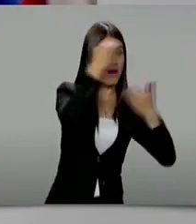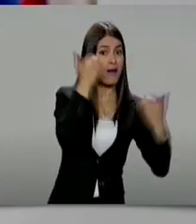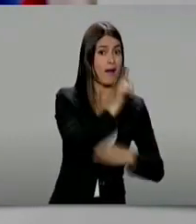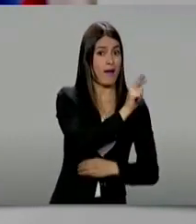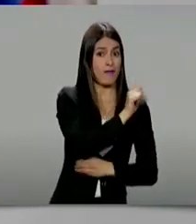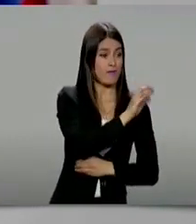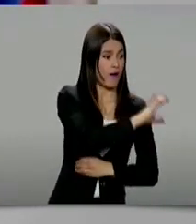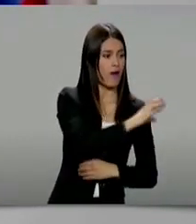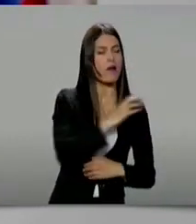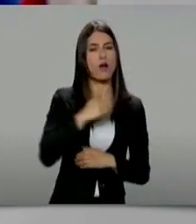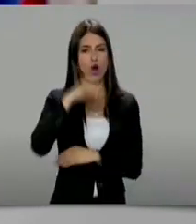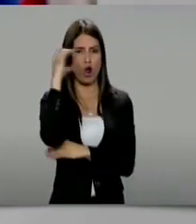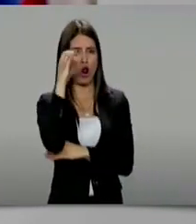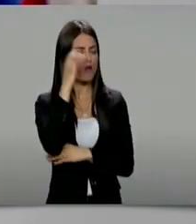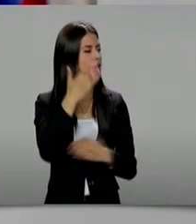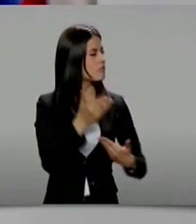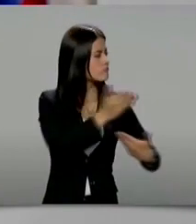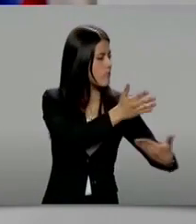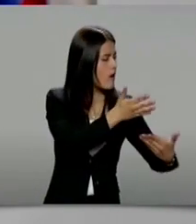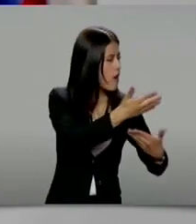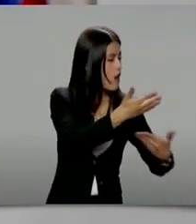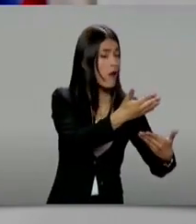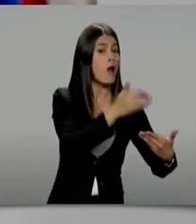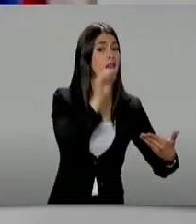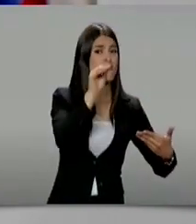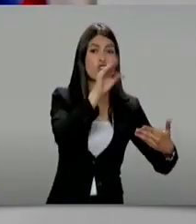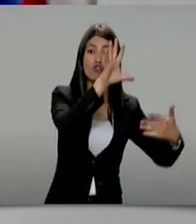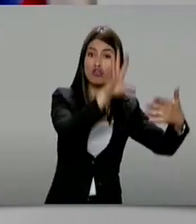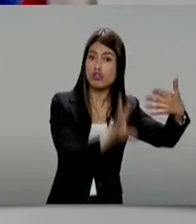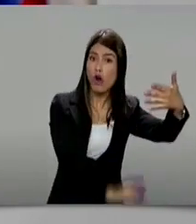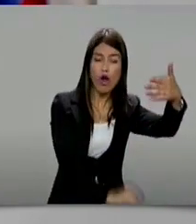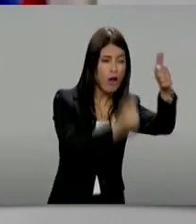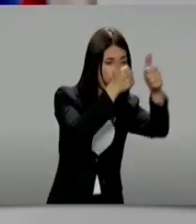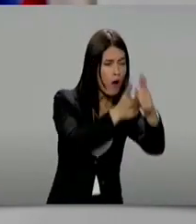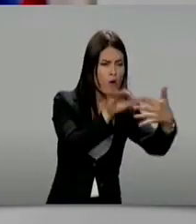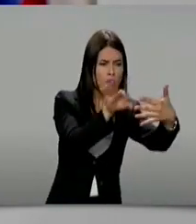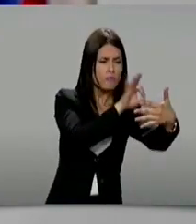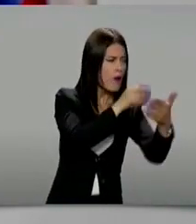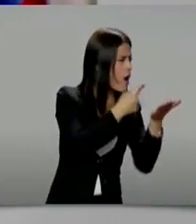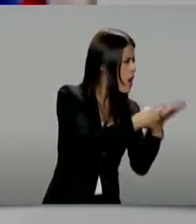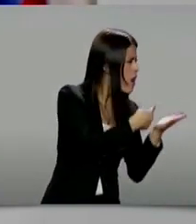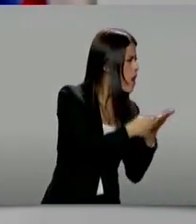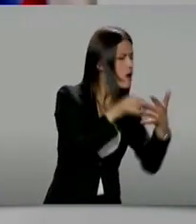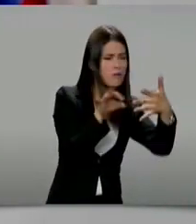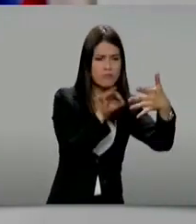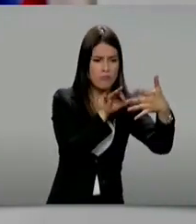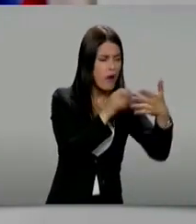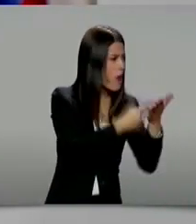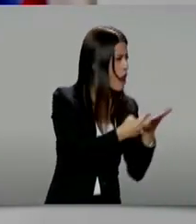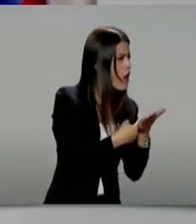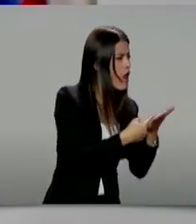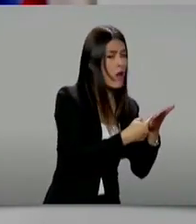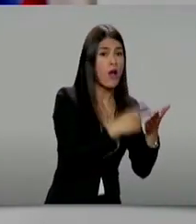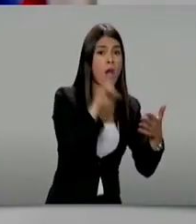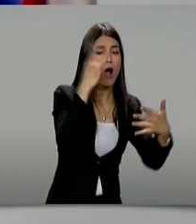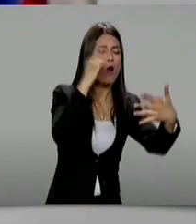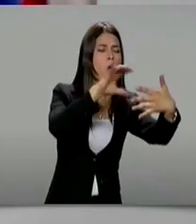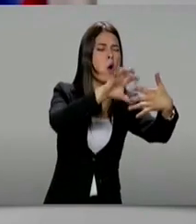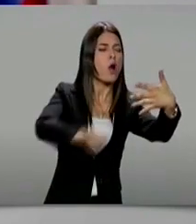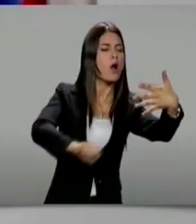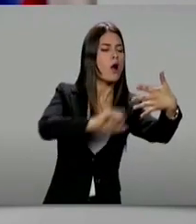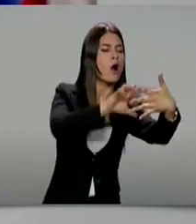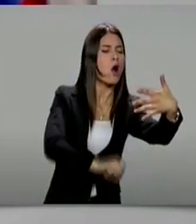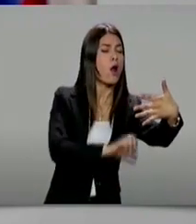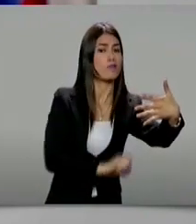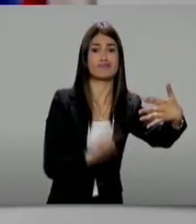discutidos a profundidad con asfc y defendidos por la delegación del gobierno con total lealtad y fidelidad a